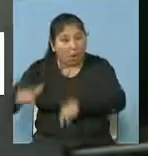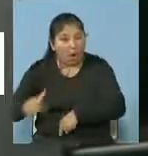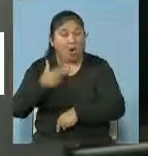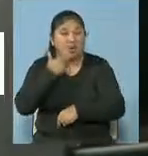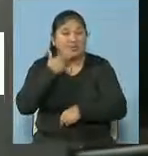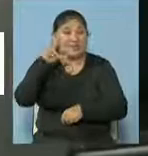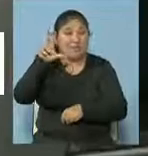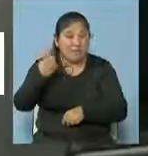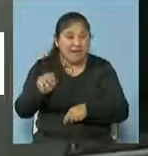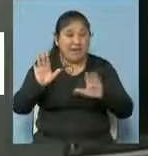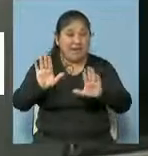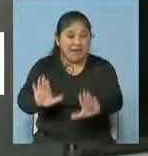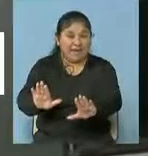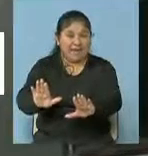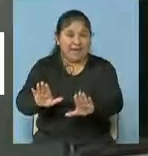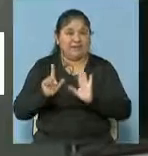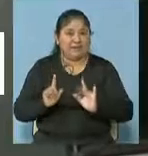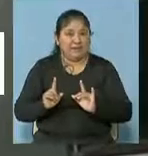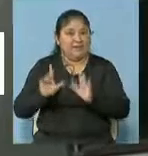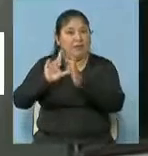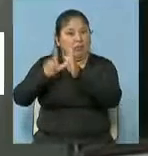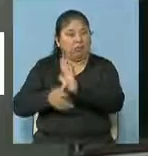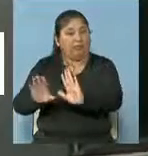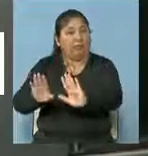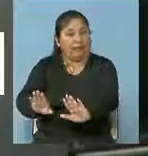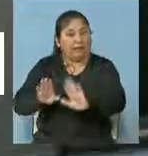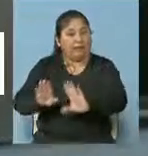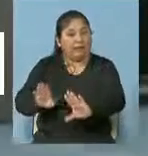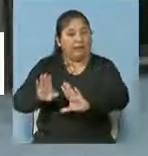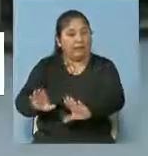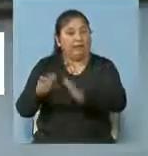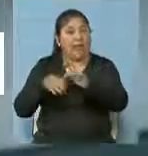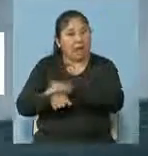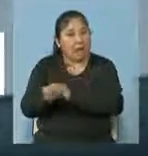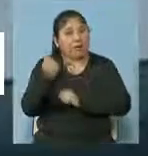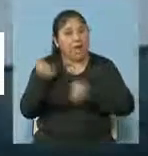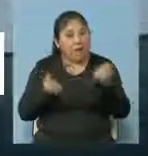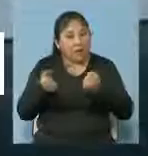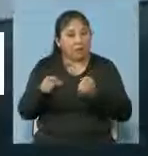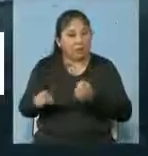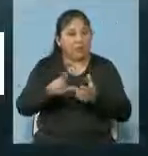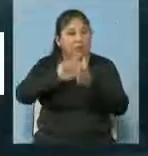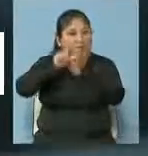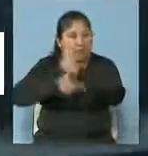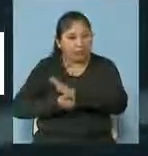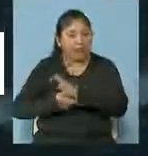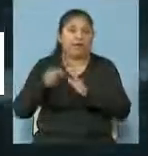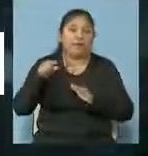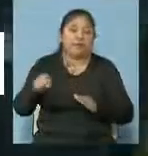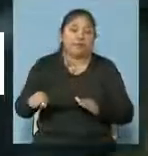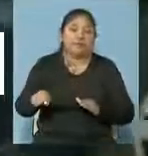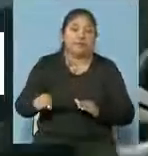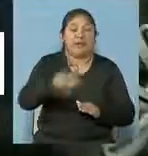tenía que activar el protocolo, se lo haga. Pero bueno, acá pasó la noche en este vehículo, este efectivo ya a punto de